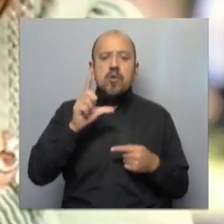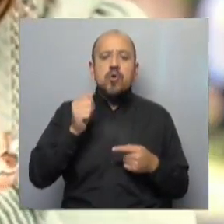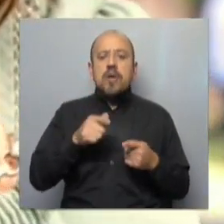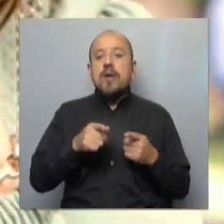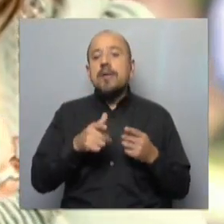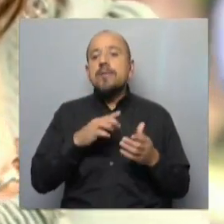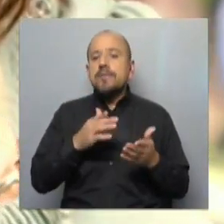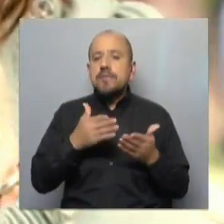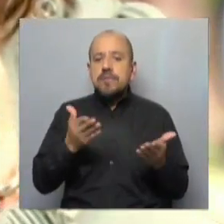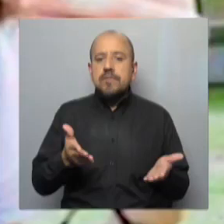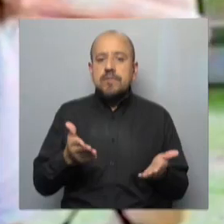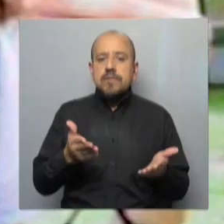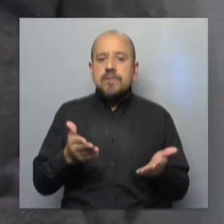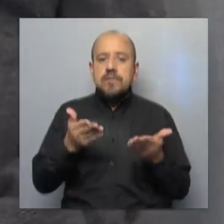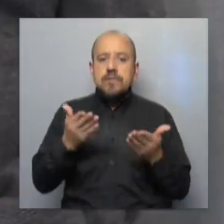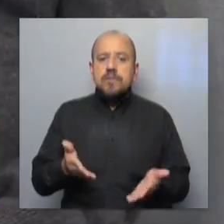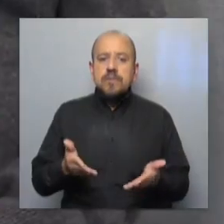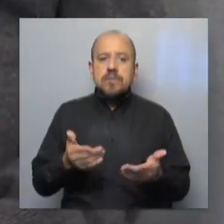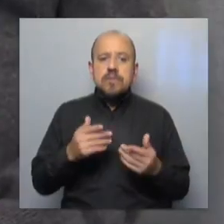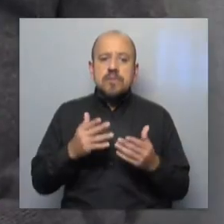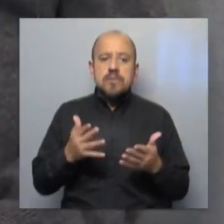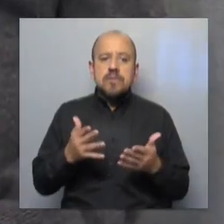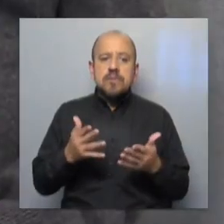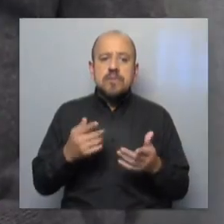de su dolor